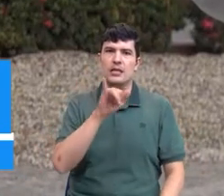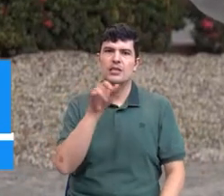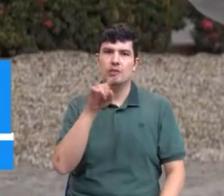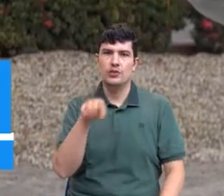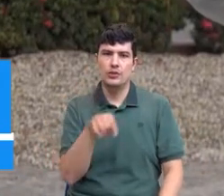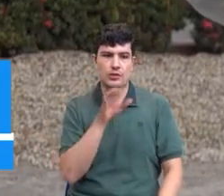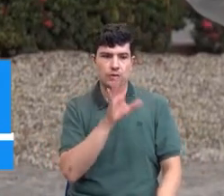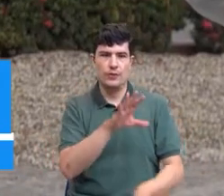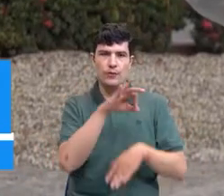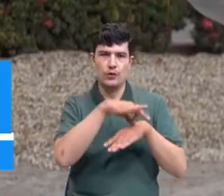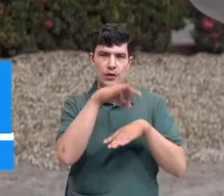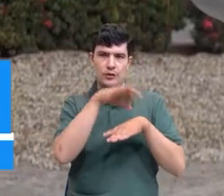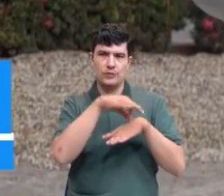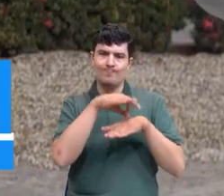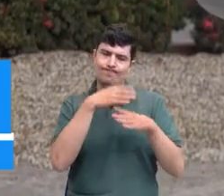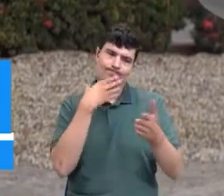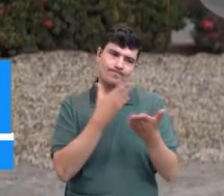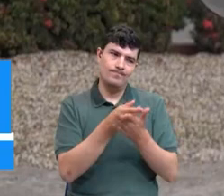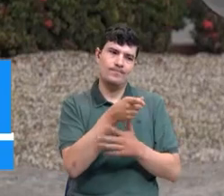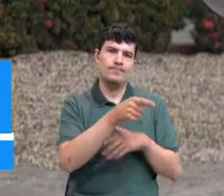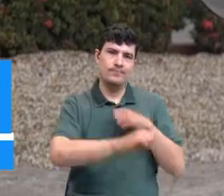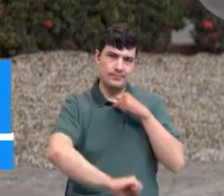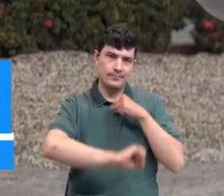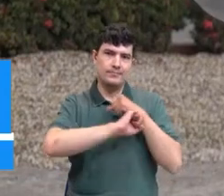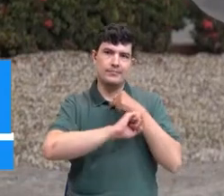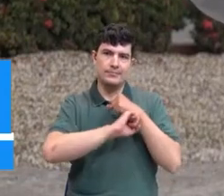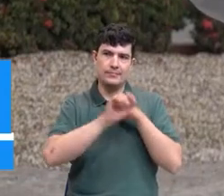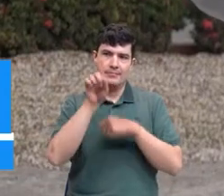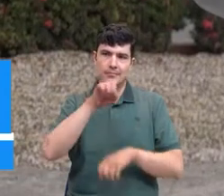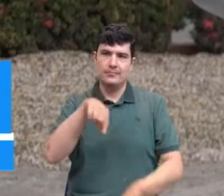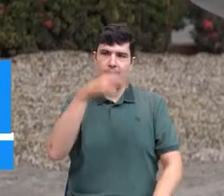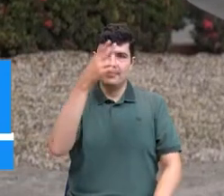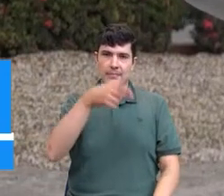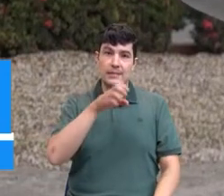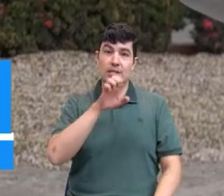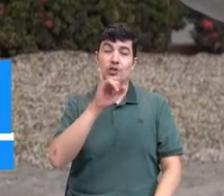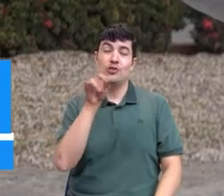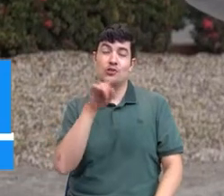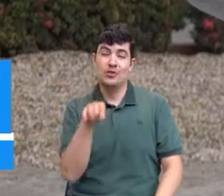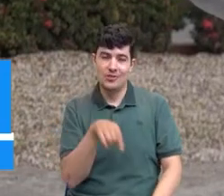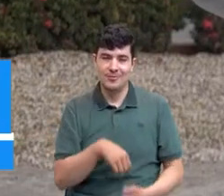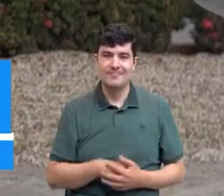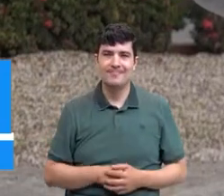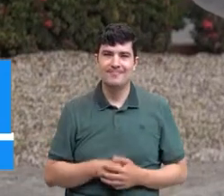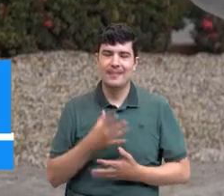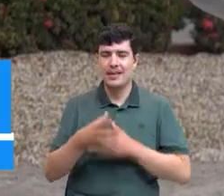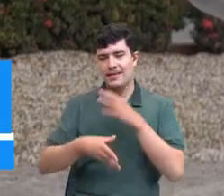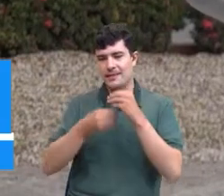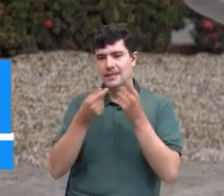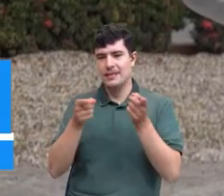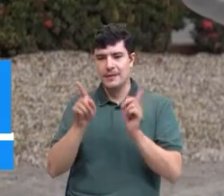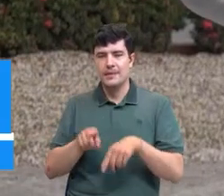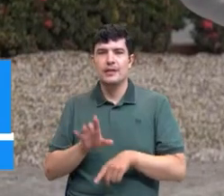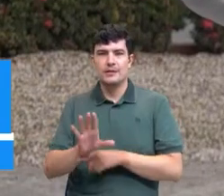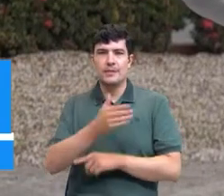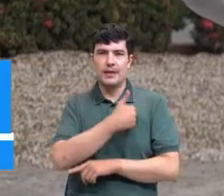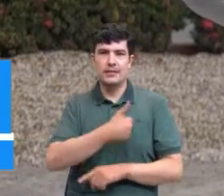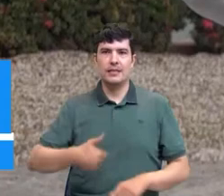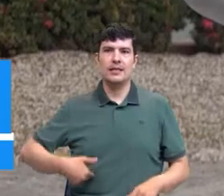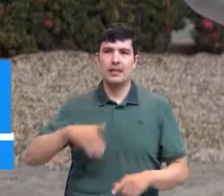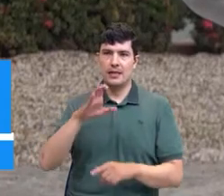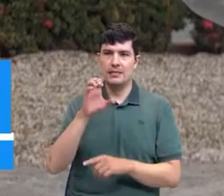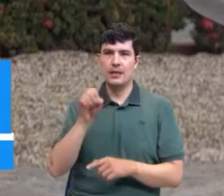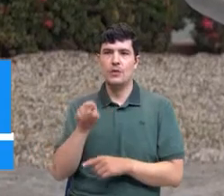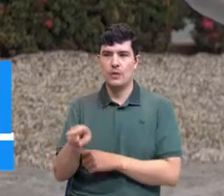nuestra fundación, que se llama CHIIS, y al presidente y CEO del